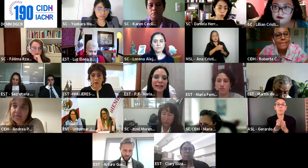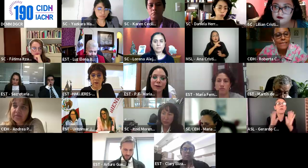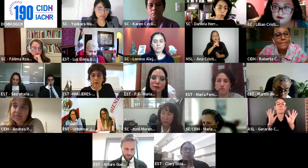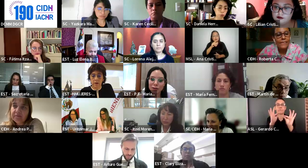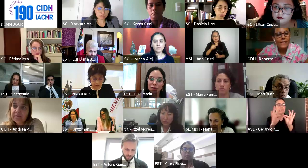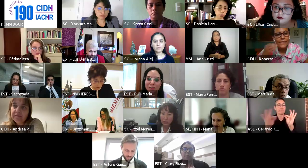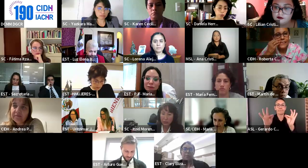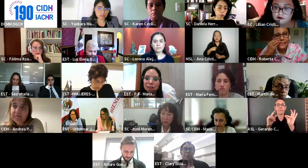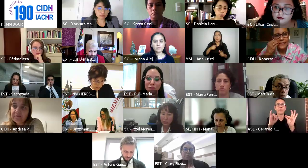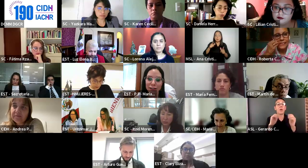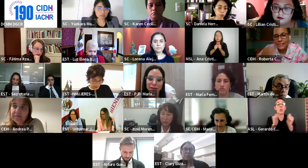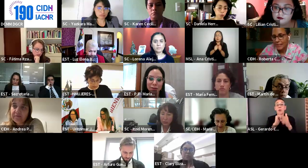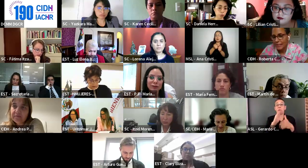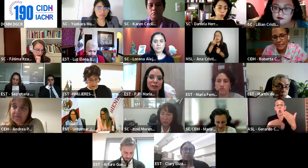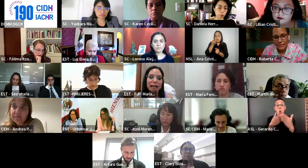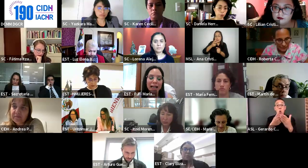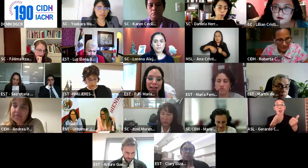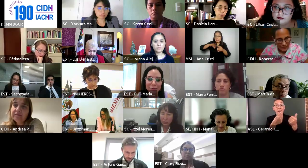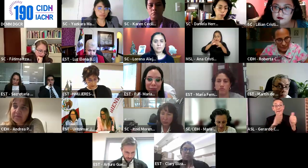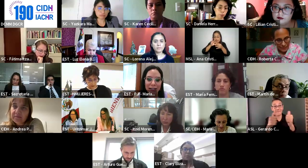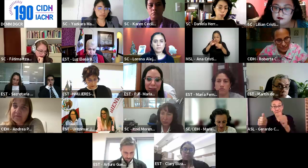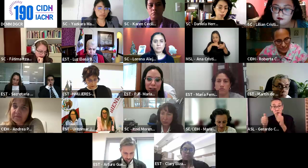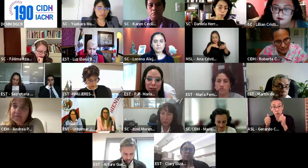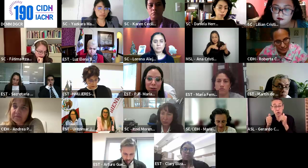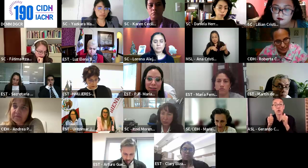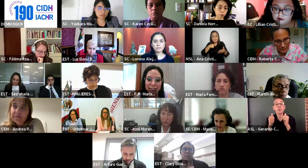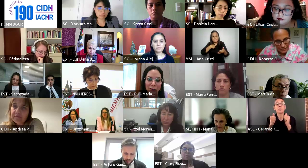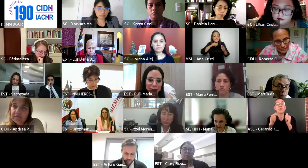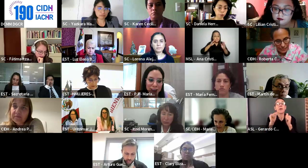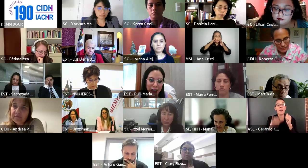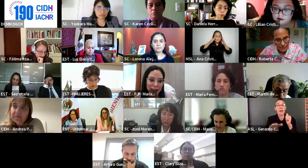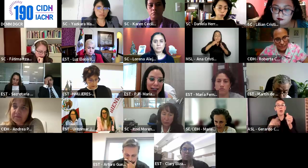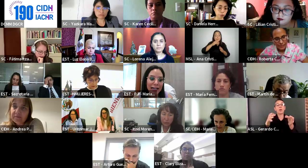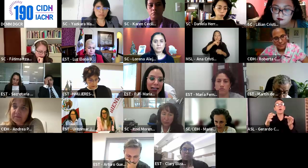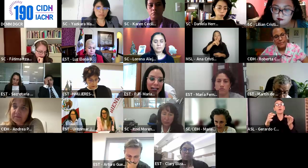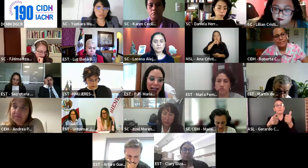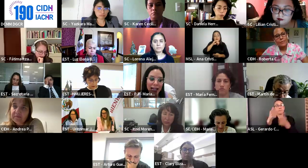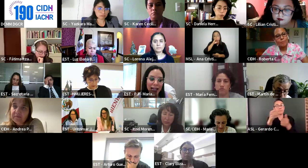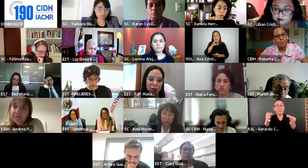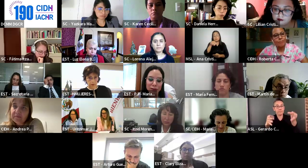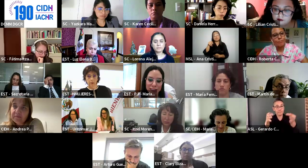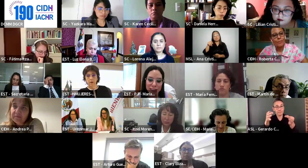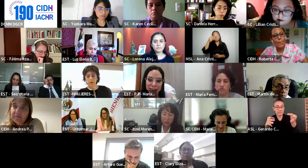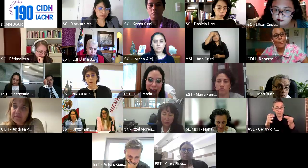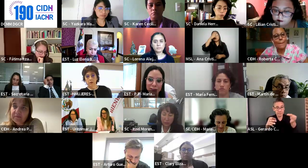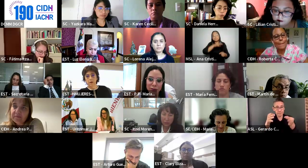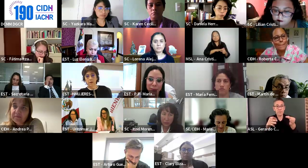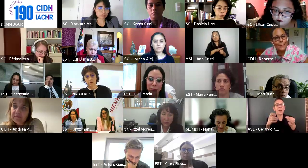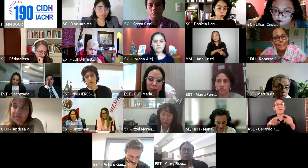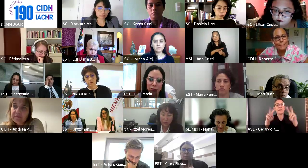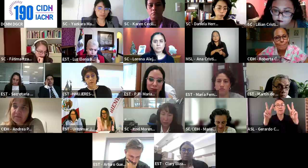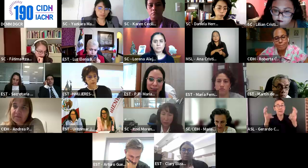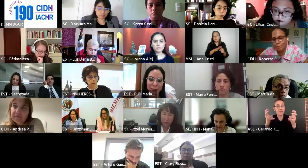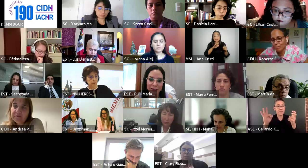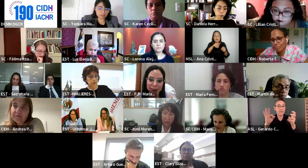Solamente decir que con todos estos esfuerzos, el Poder Judicial considera que los temas de derechos